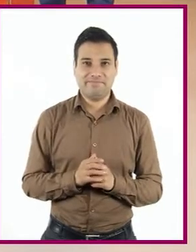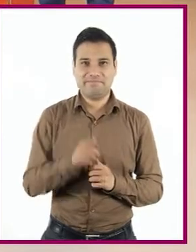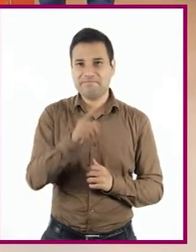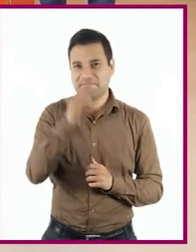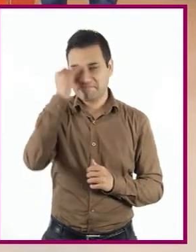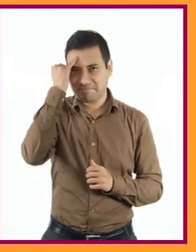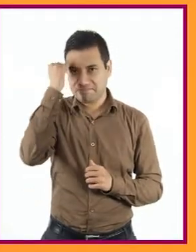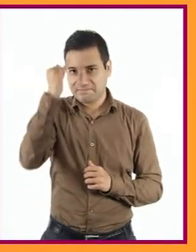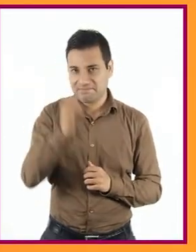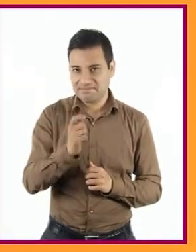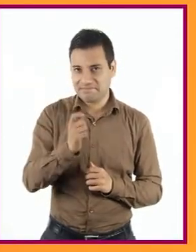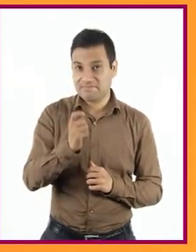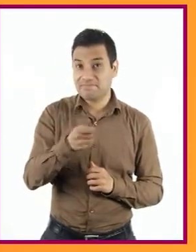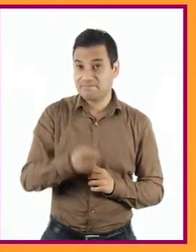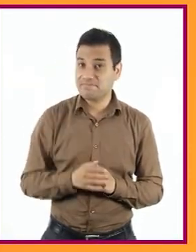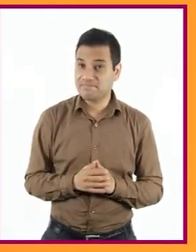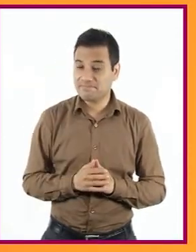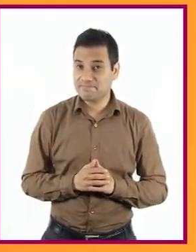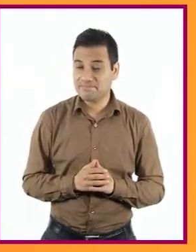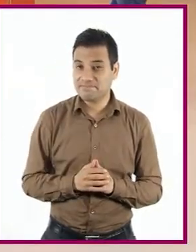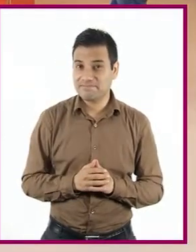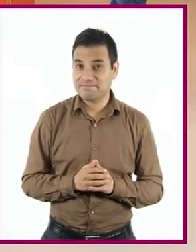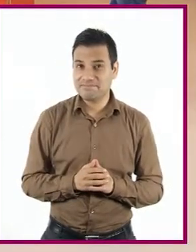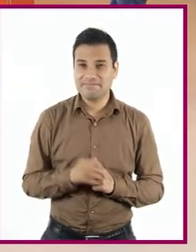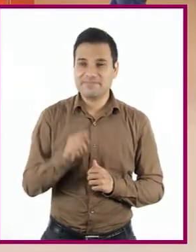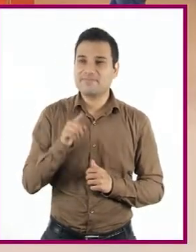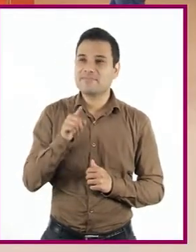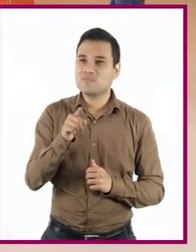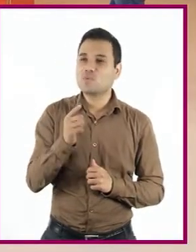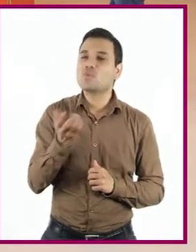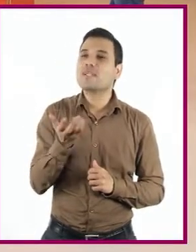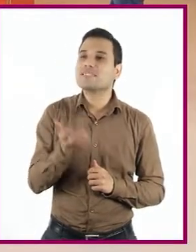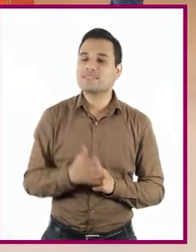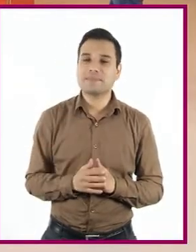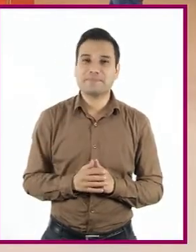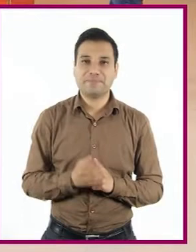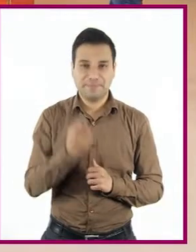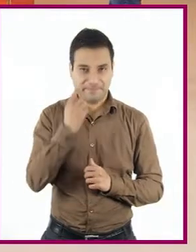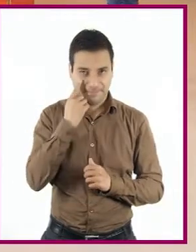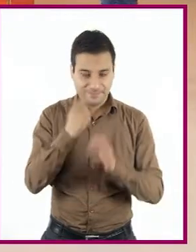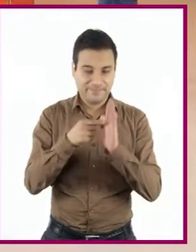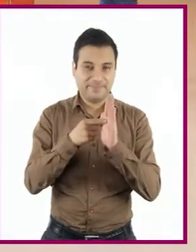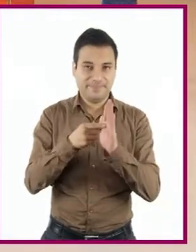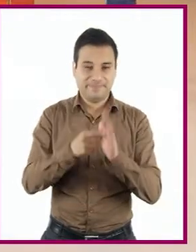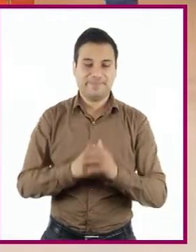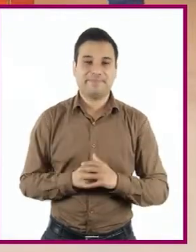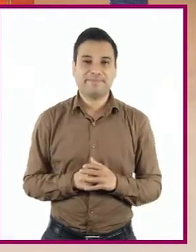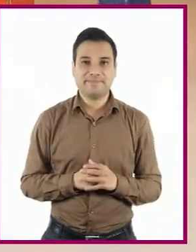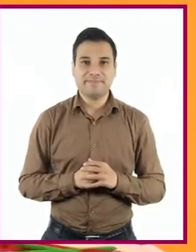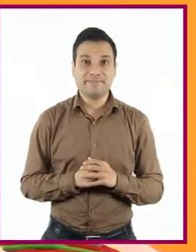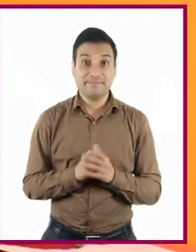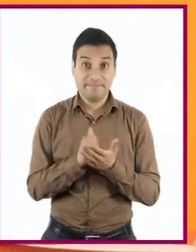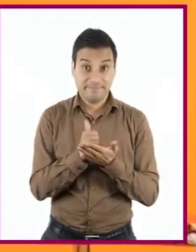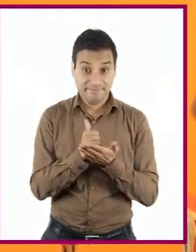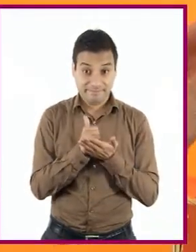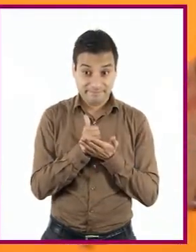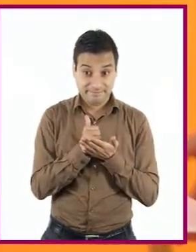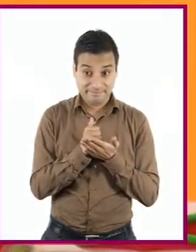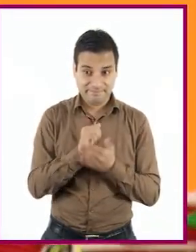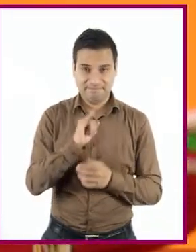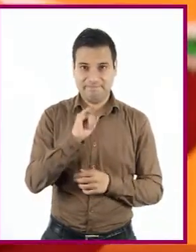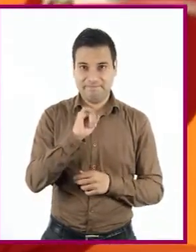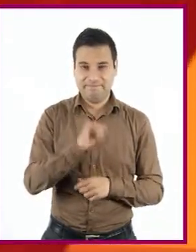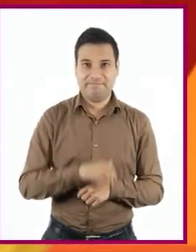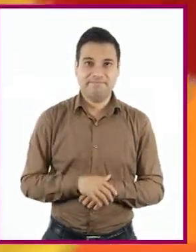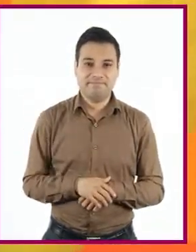ustedes? ¿Tú qué hiciste, Manuel? Mira, te voy a presentar. ¿Me ayudas? Sí.